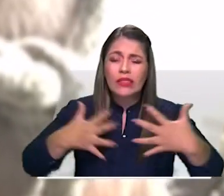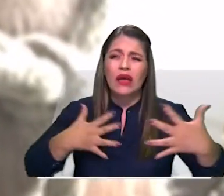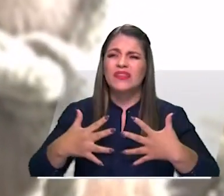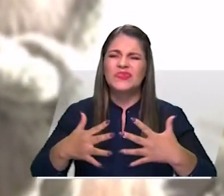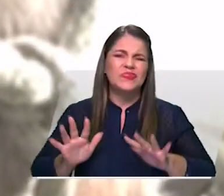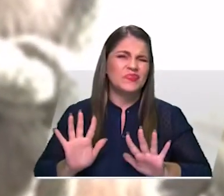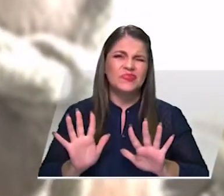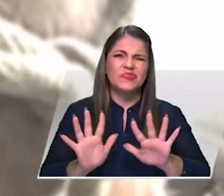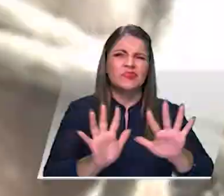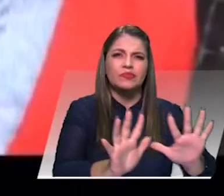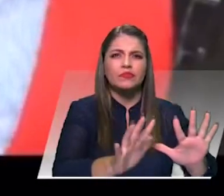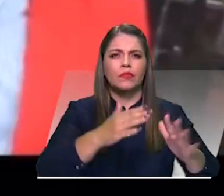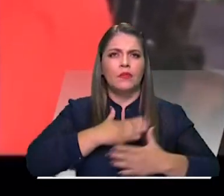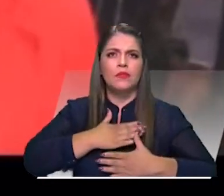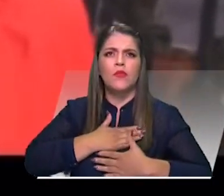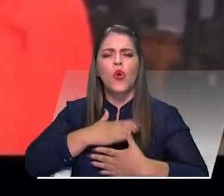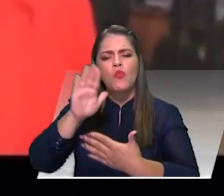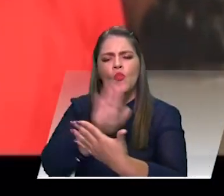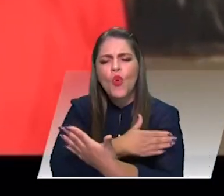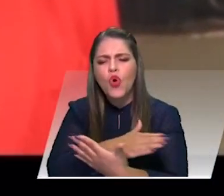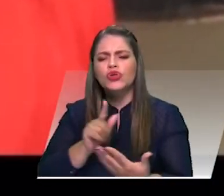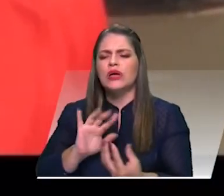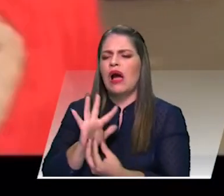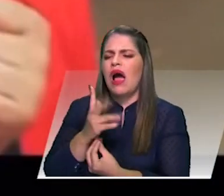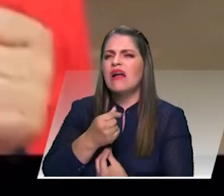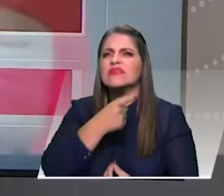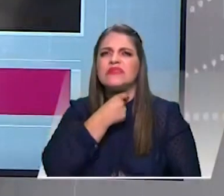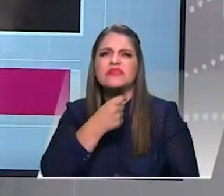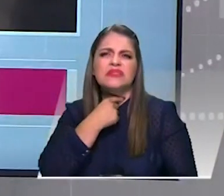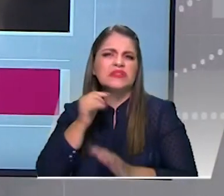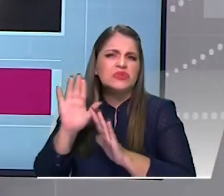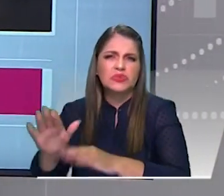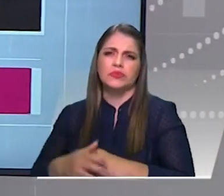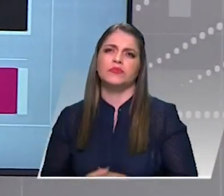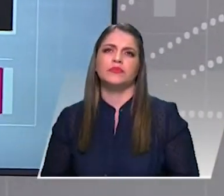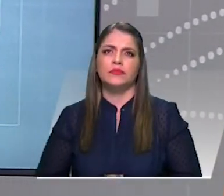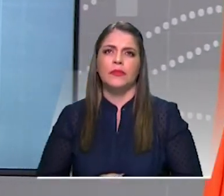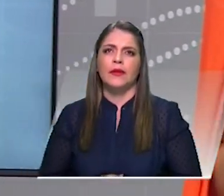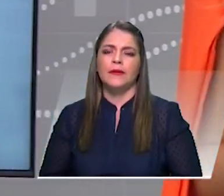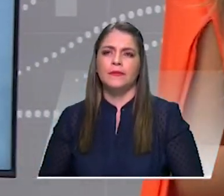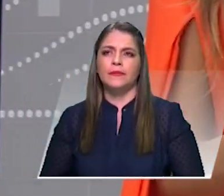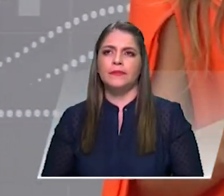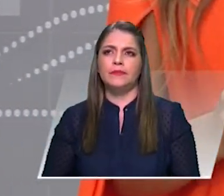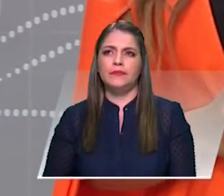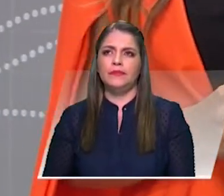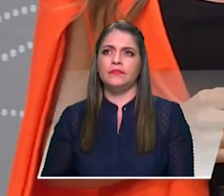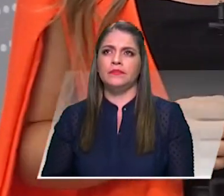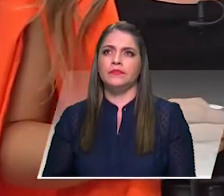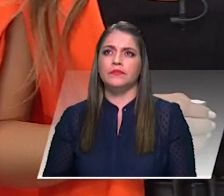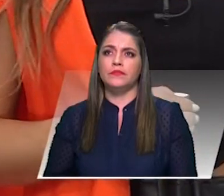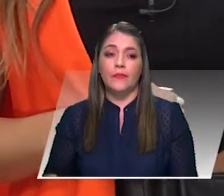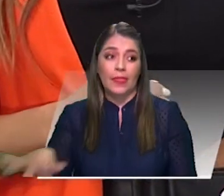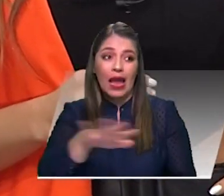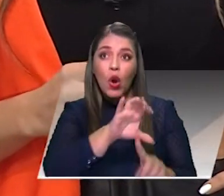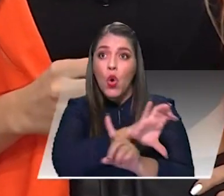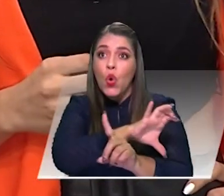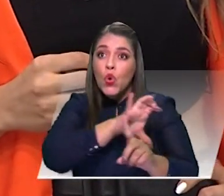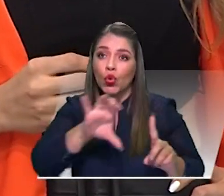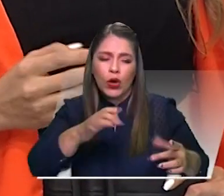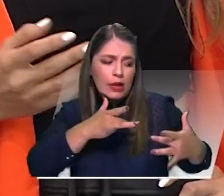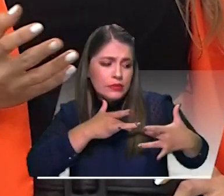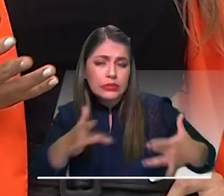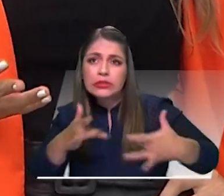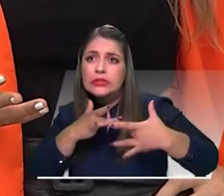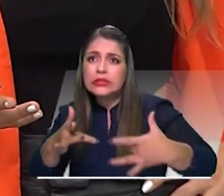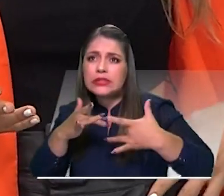Está dedicado a sus proyectos musicales, artísticos y humorísticos. La solidaridad en el sector cultural, que ha permitido